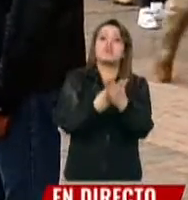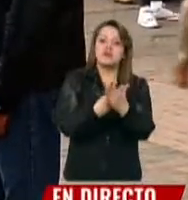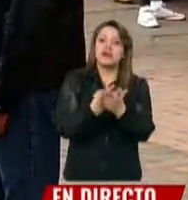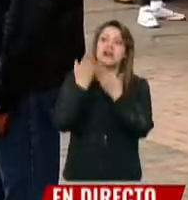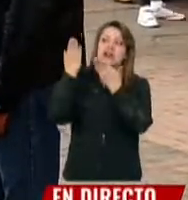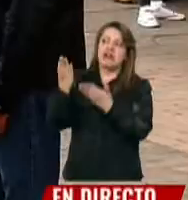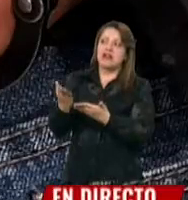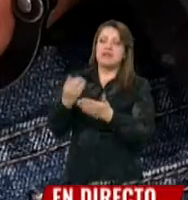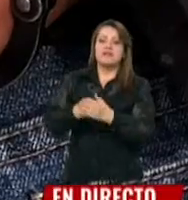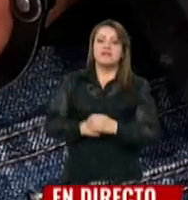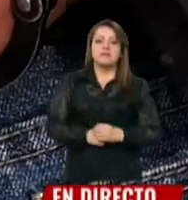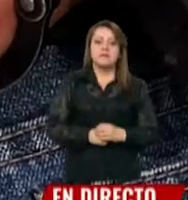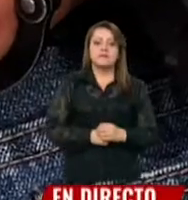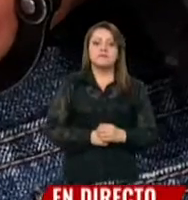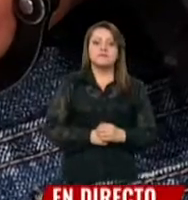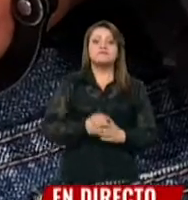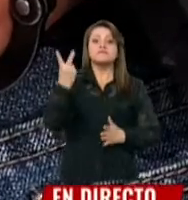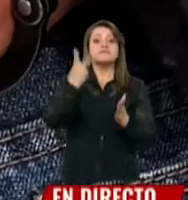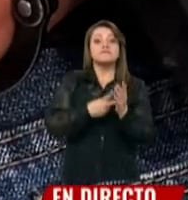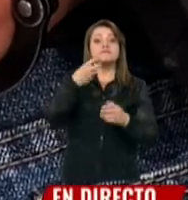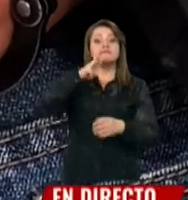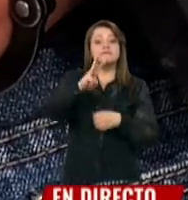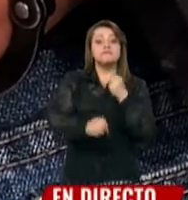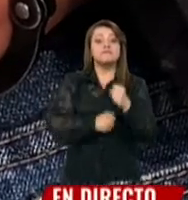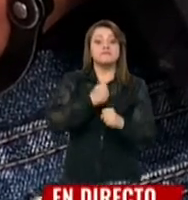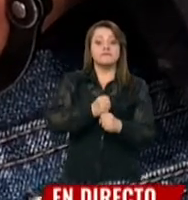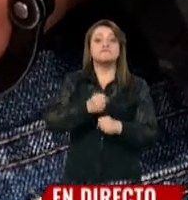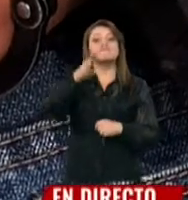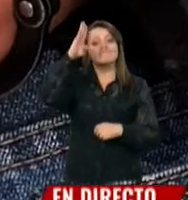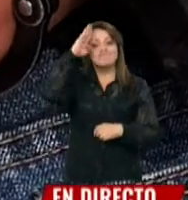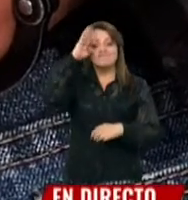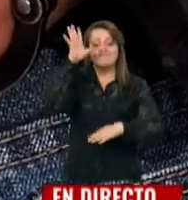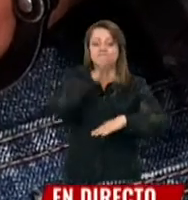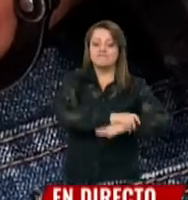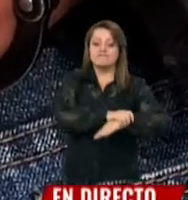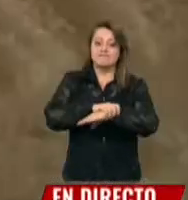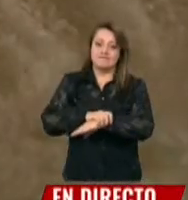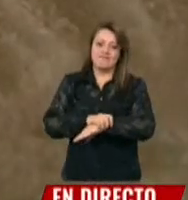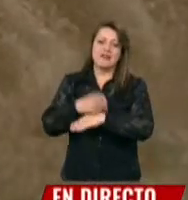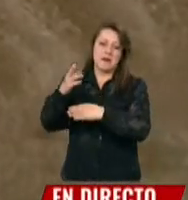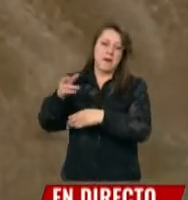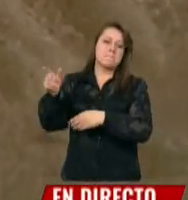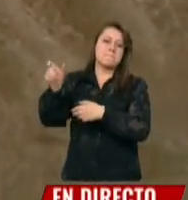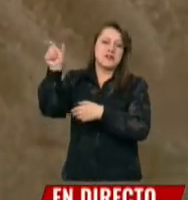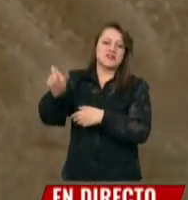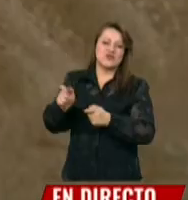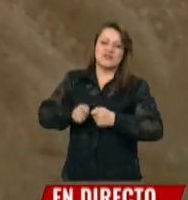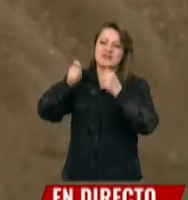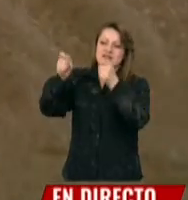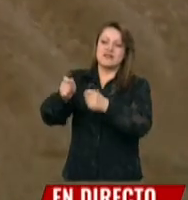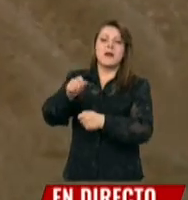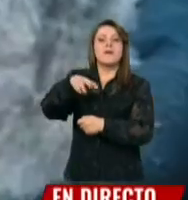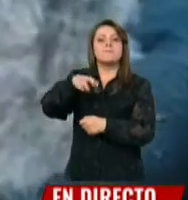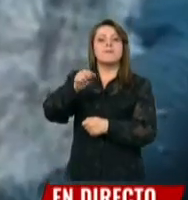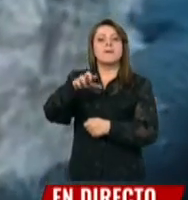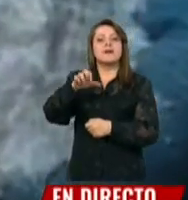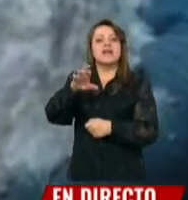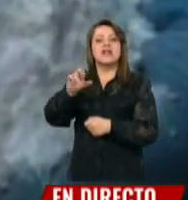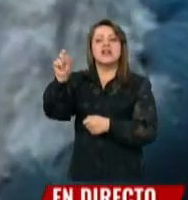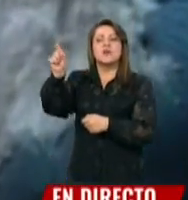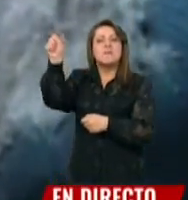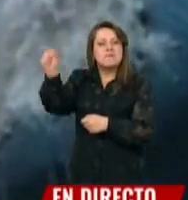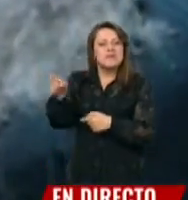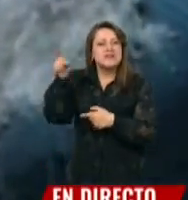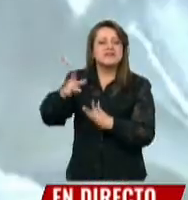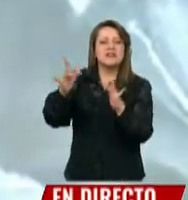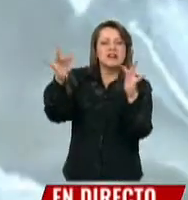sin restricción. En el 2013, las autoridades lograron la captura de alias El Papero, quien tendría nexos con el narcotráfico desde la década de los